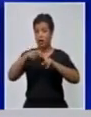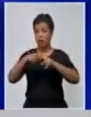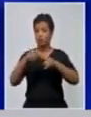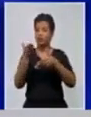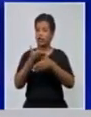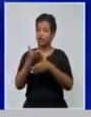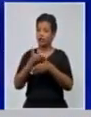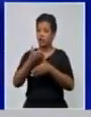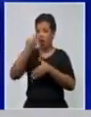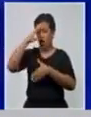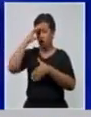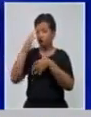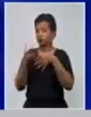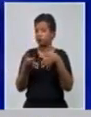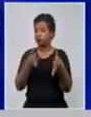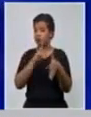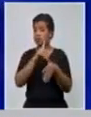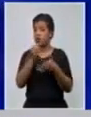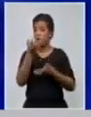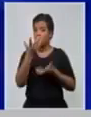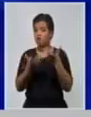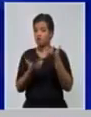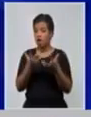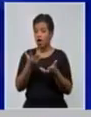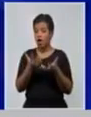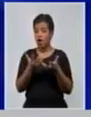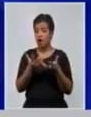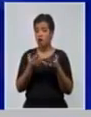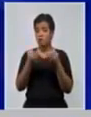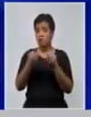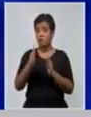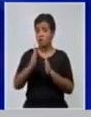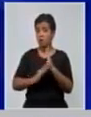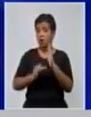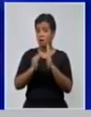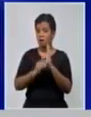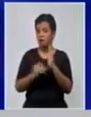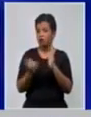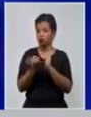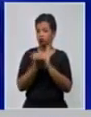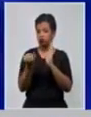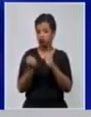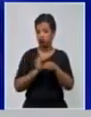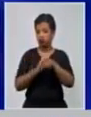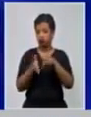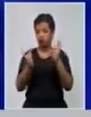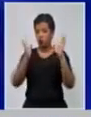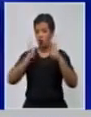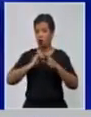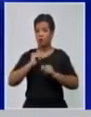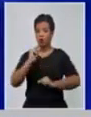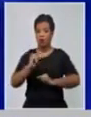medida. Cienfuegos, que era una provincia que estuvo meses sin confirmar casos, realmente se ha